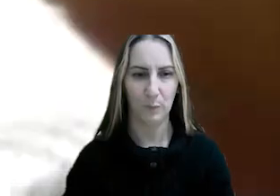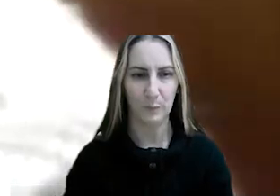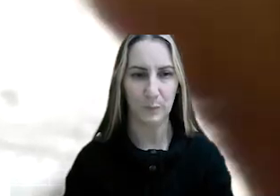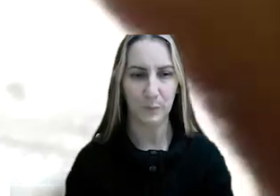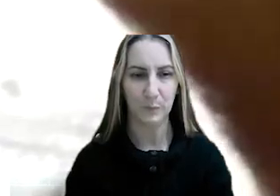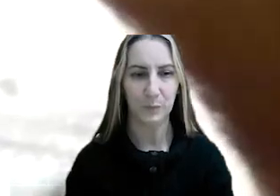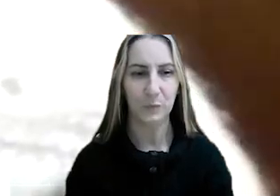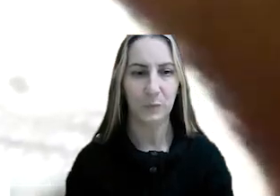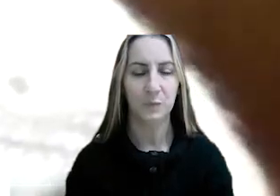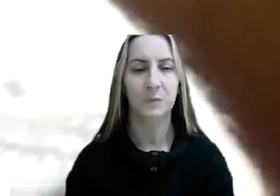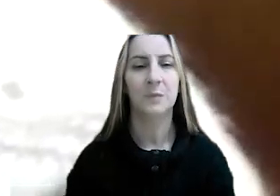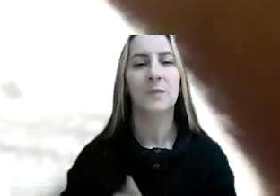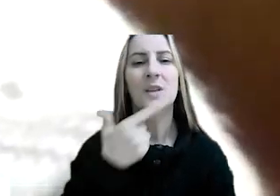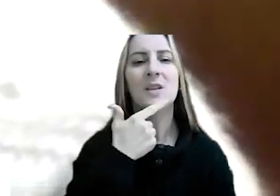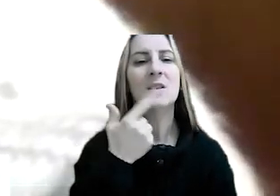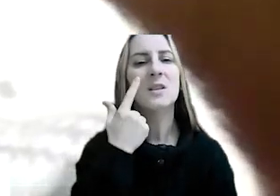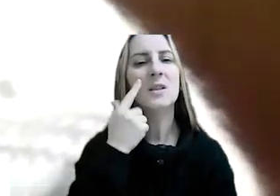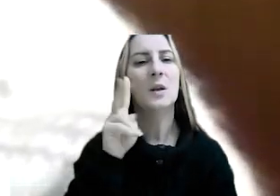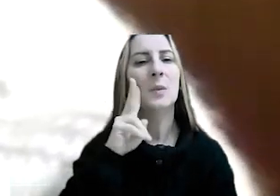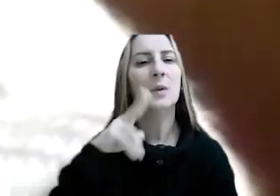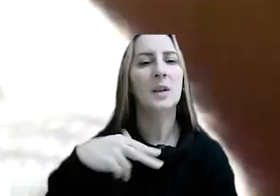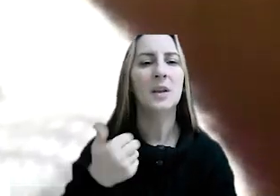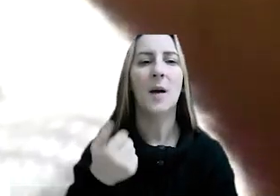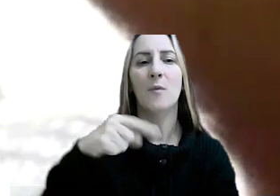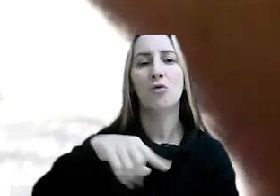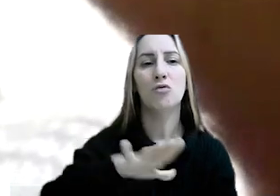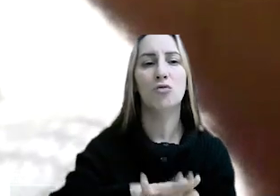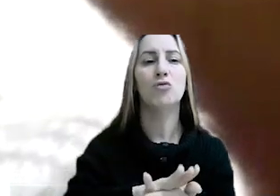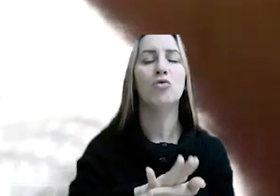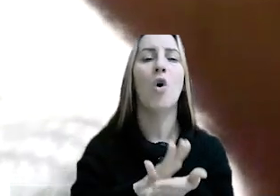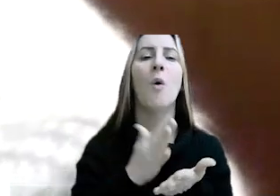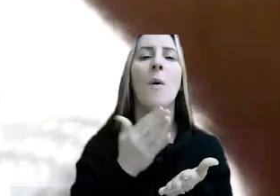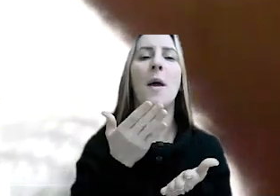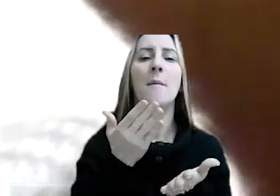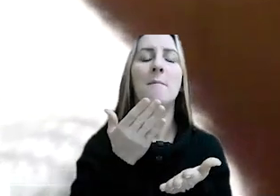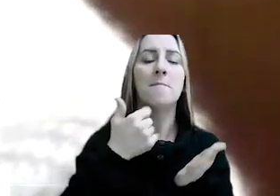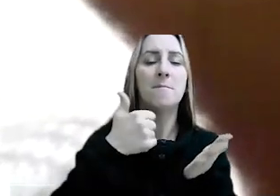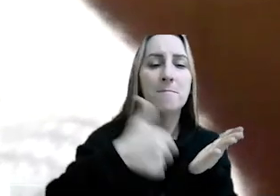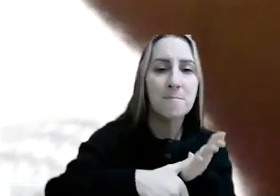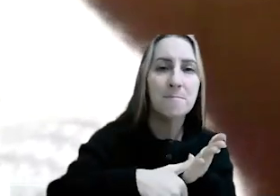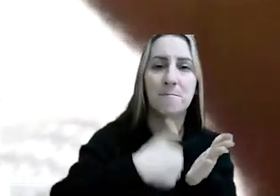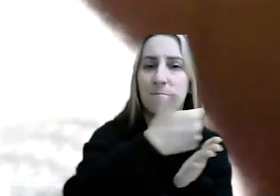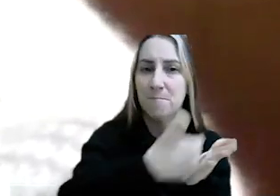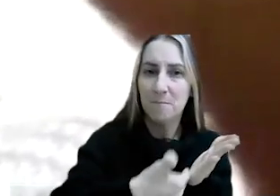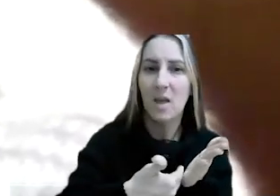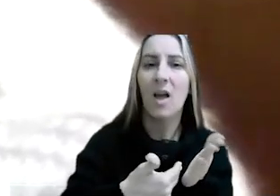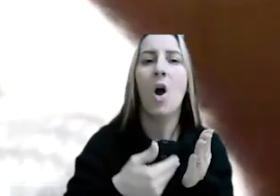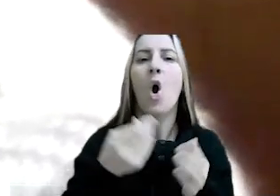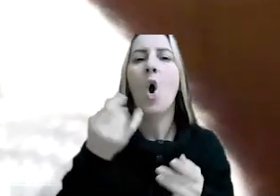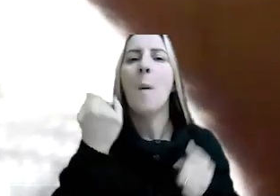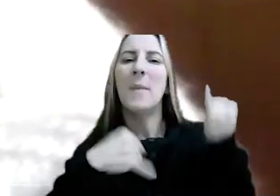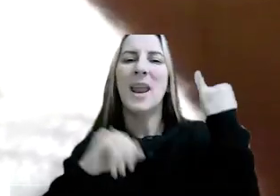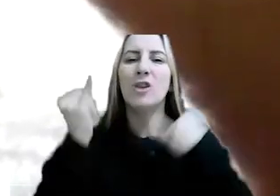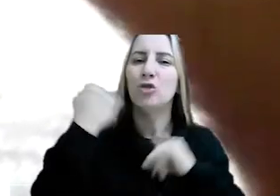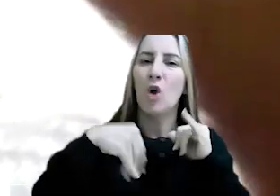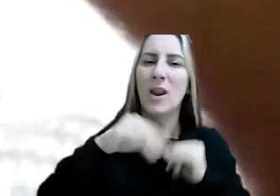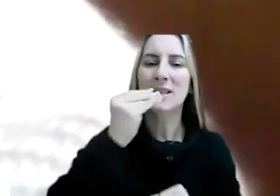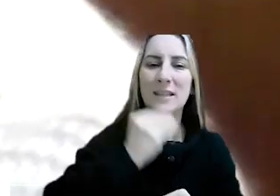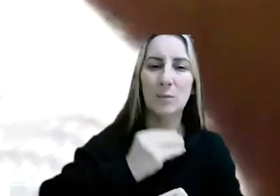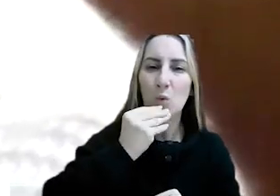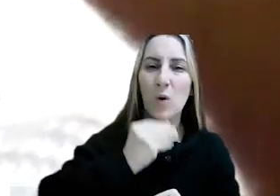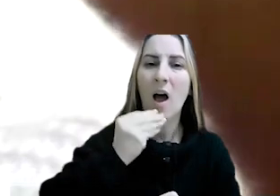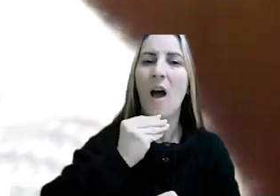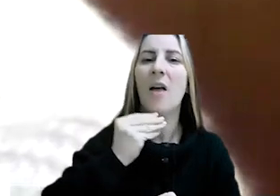Para Silvina. Hoy en materia de salidas no documentadas, se habla de operaciones simuladas cuando el proveedor califica